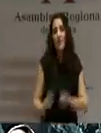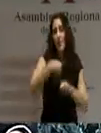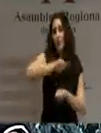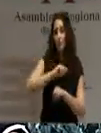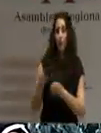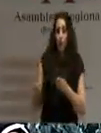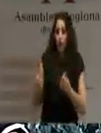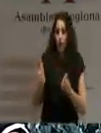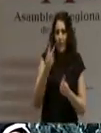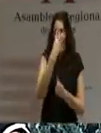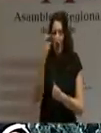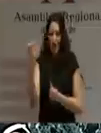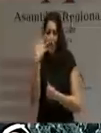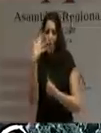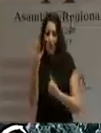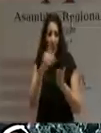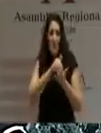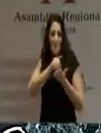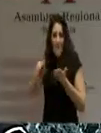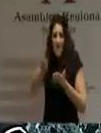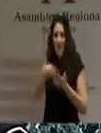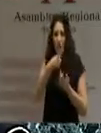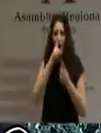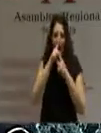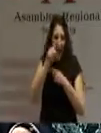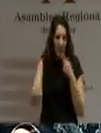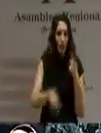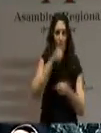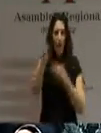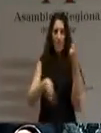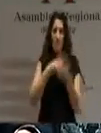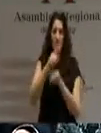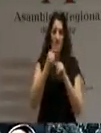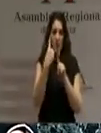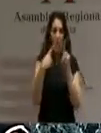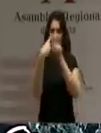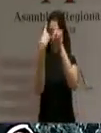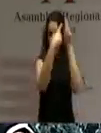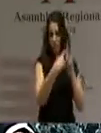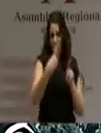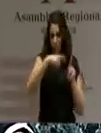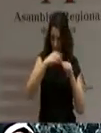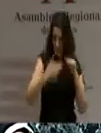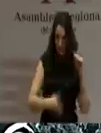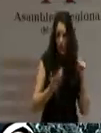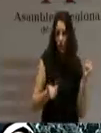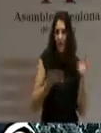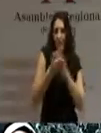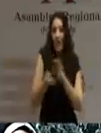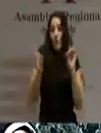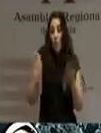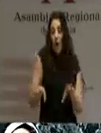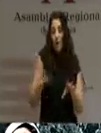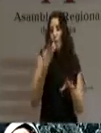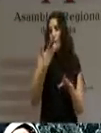cuesta 254 millones de euros todos los años por debajo de la media. Y si estuviéramos igual de financiados